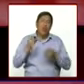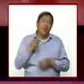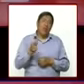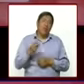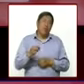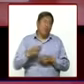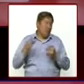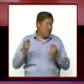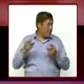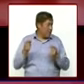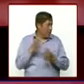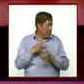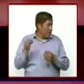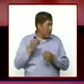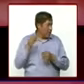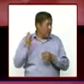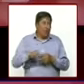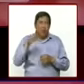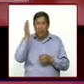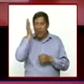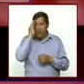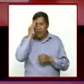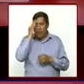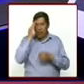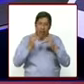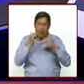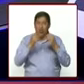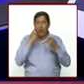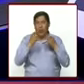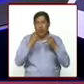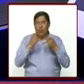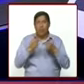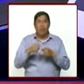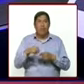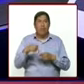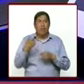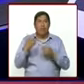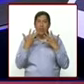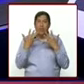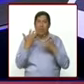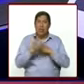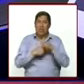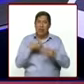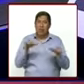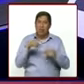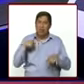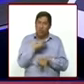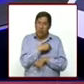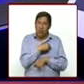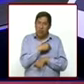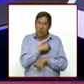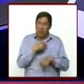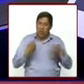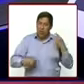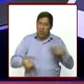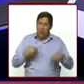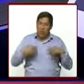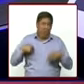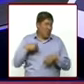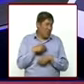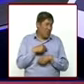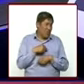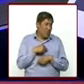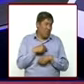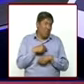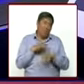rápidos, muy acelerados, sí. Y hay que saber equilibrarlos y tener control. 10 años más van a pensar como nosotros. Discutirán como nosotros, me imagino.